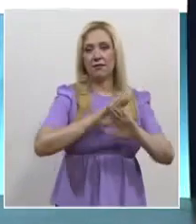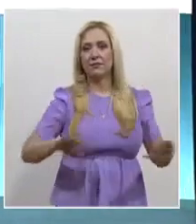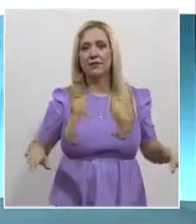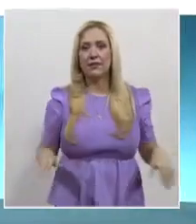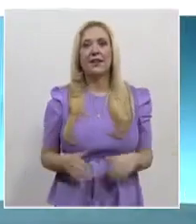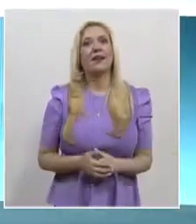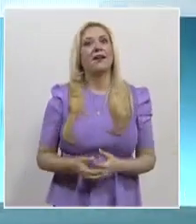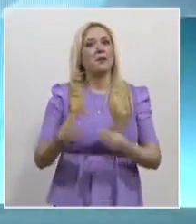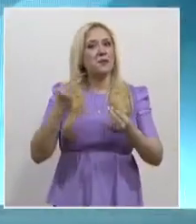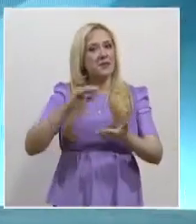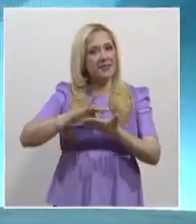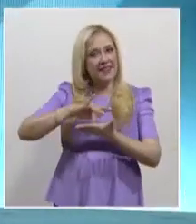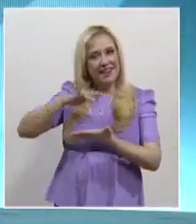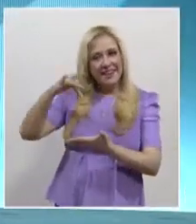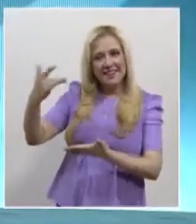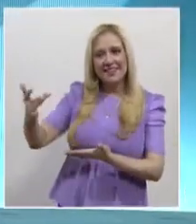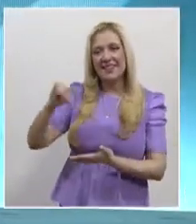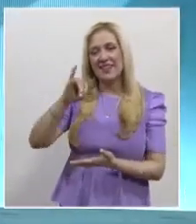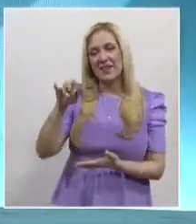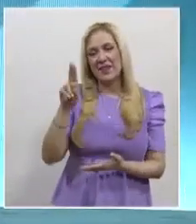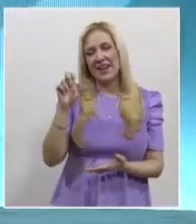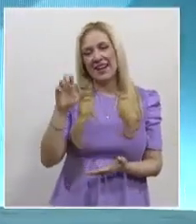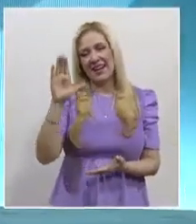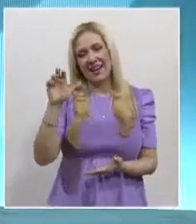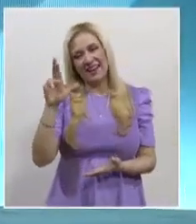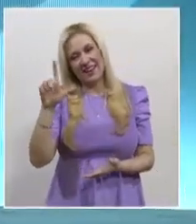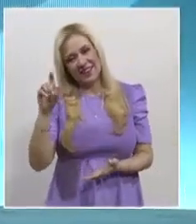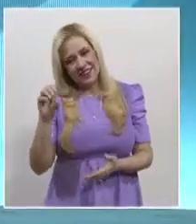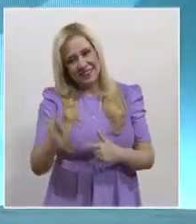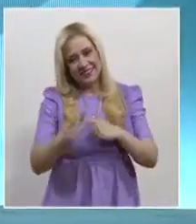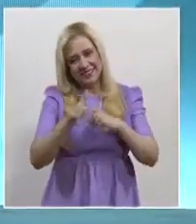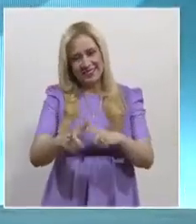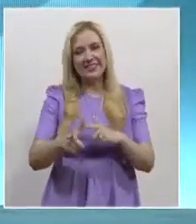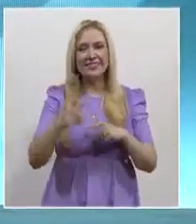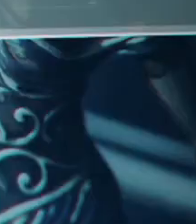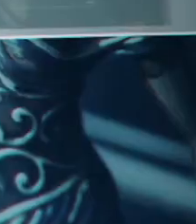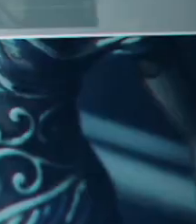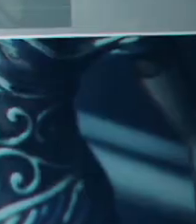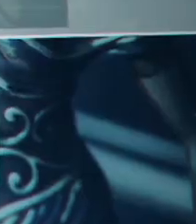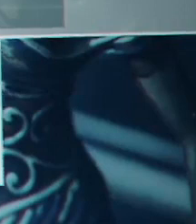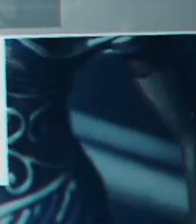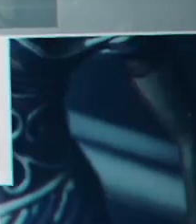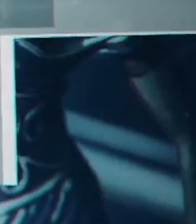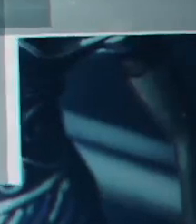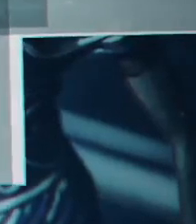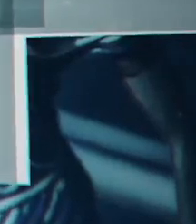Carlos, muchas gracias por la información. Nos mantenemos pendientes.